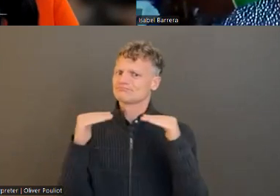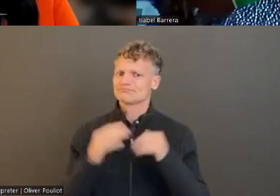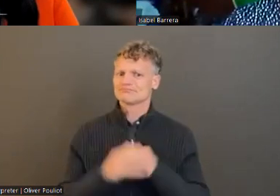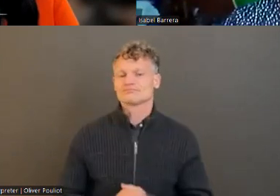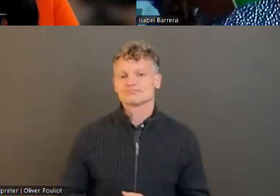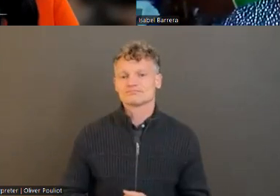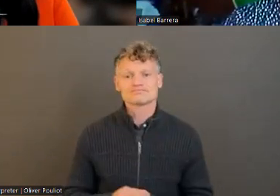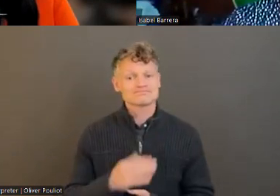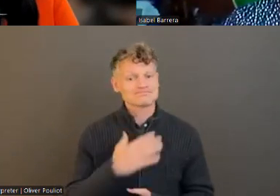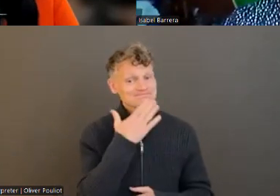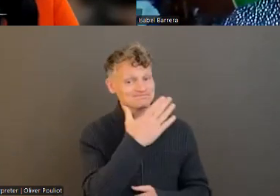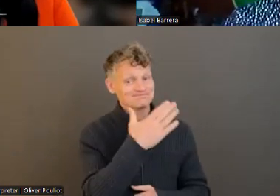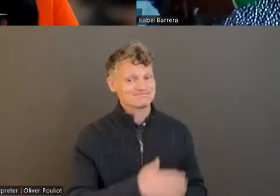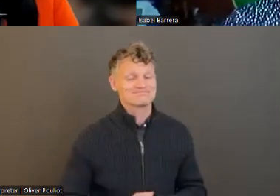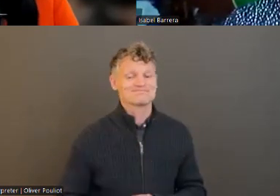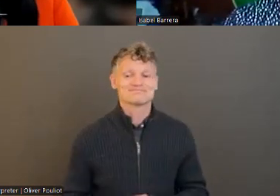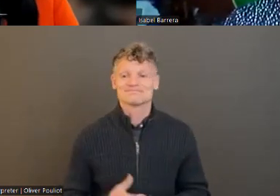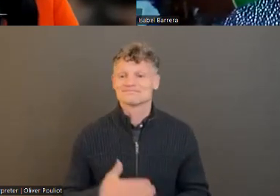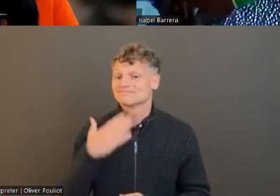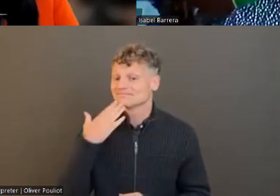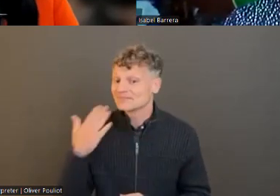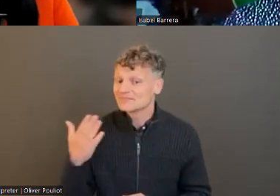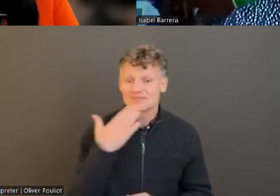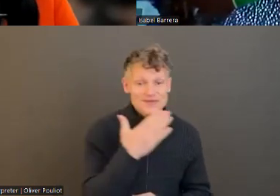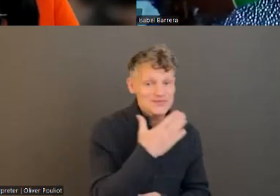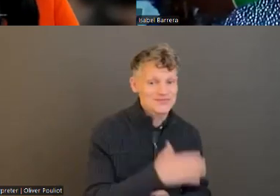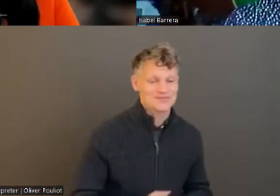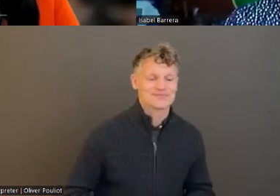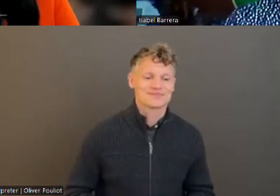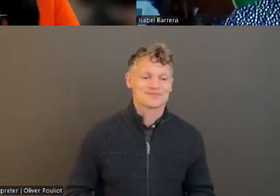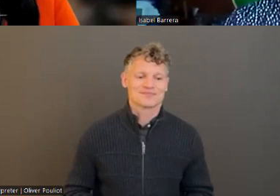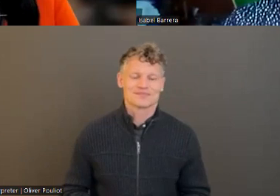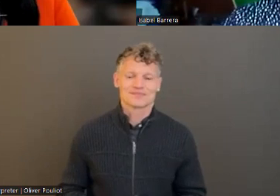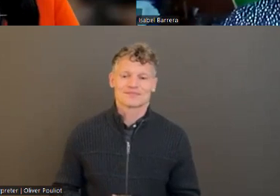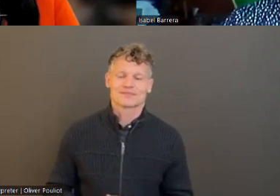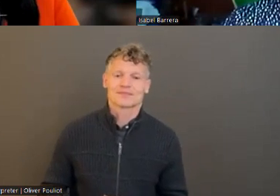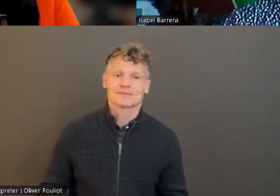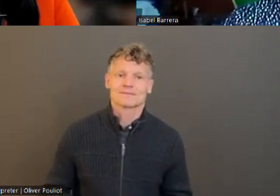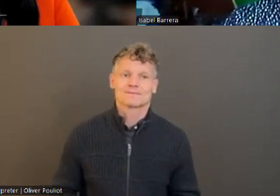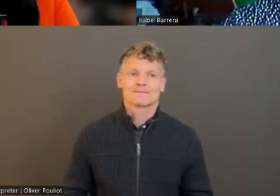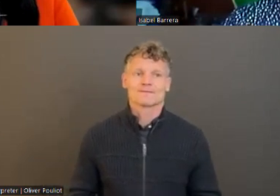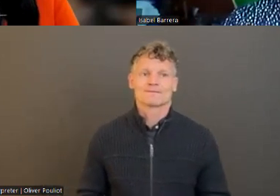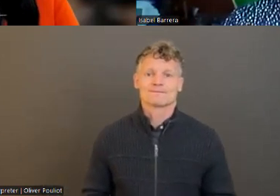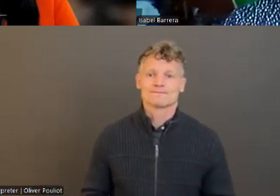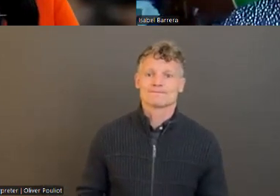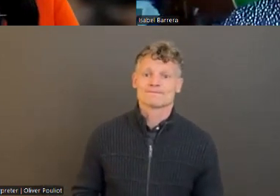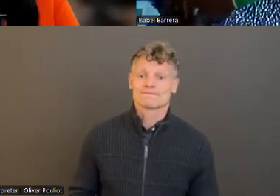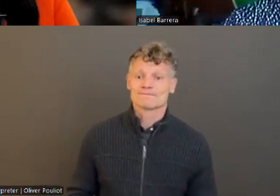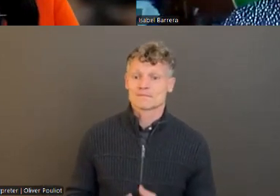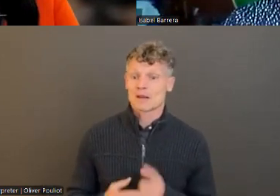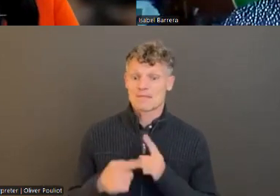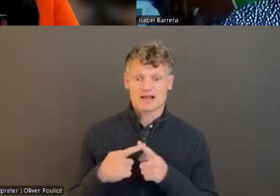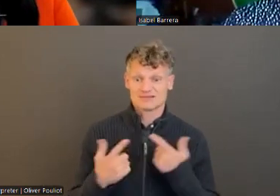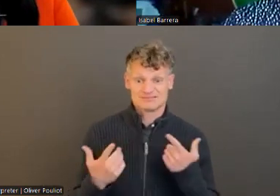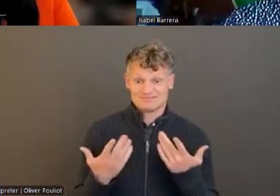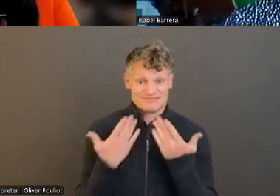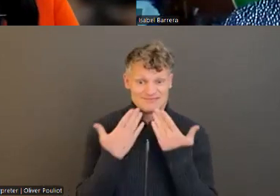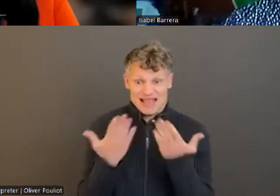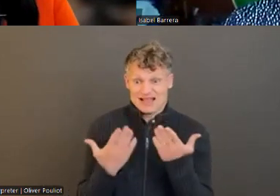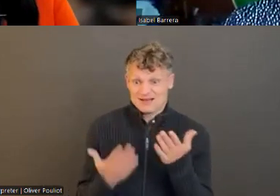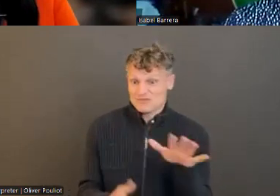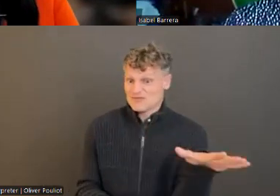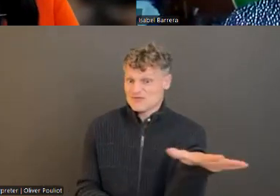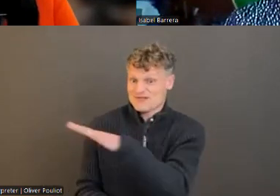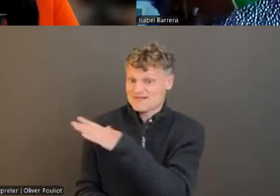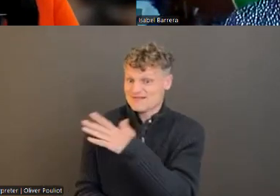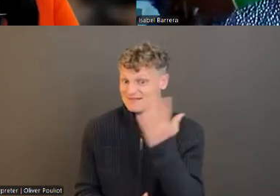Thank you so much, Dr. Pereira, Dr. Gracias, Ramosabal. doctora Pereira, doctora Ramosabal. De hecho,